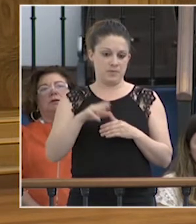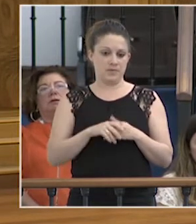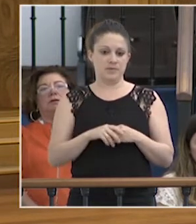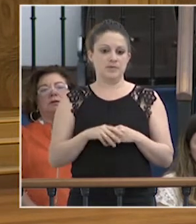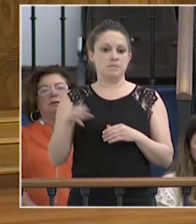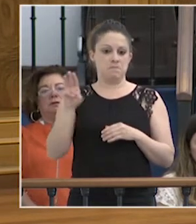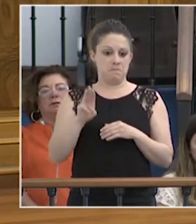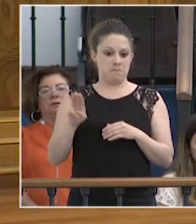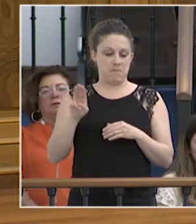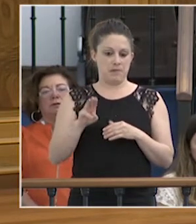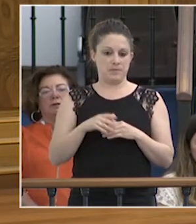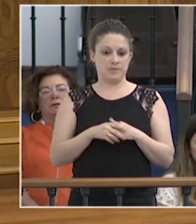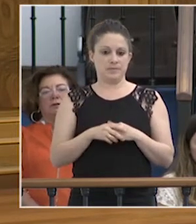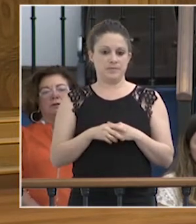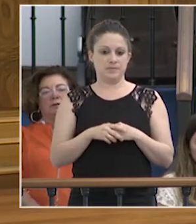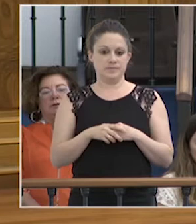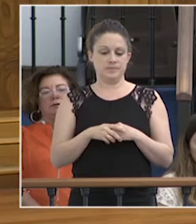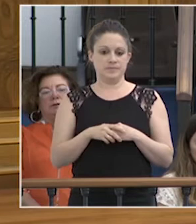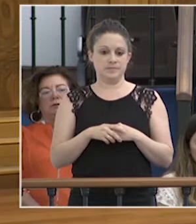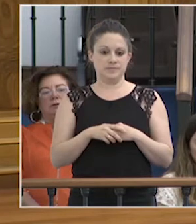Don Pablo Bellido Acevedo.